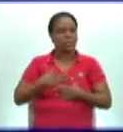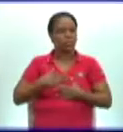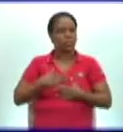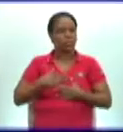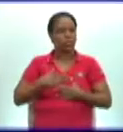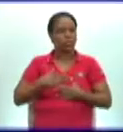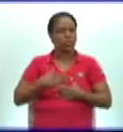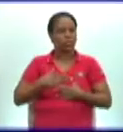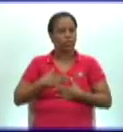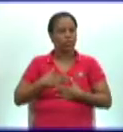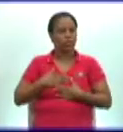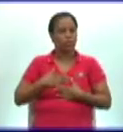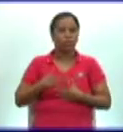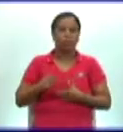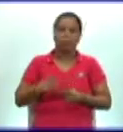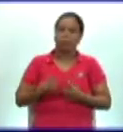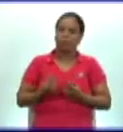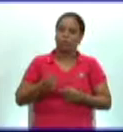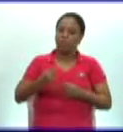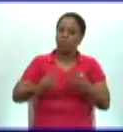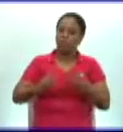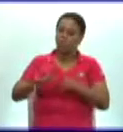vamos a hacernos la siguiente pregunta.